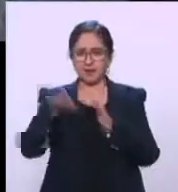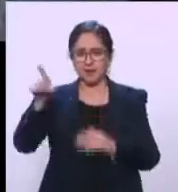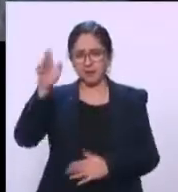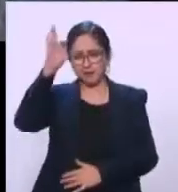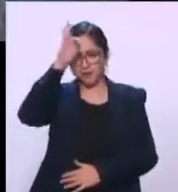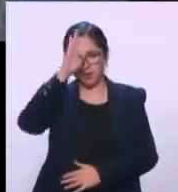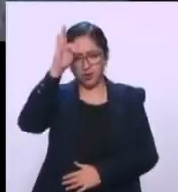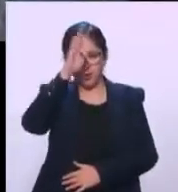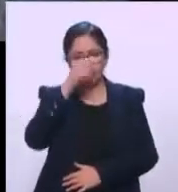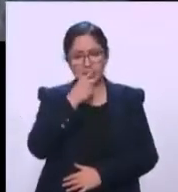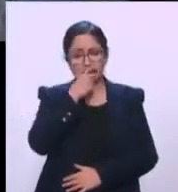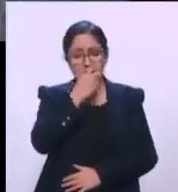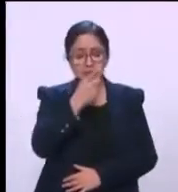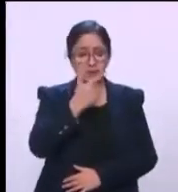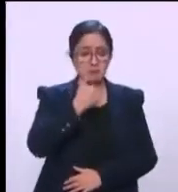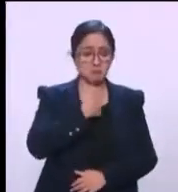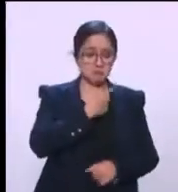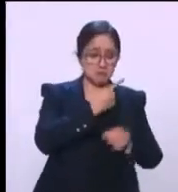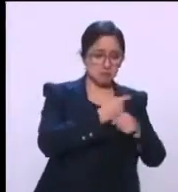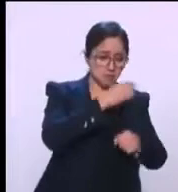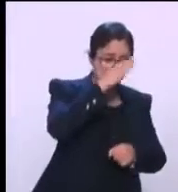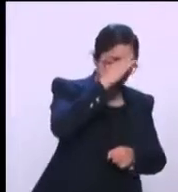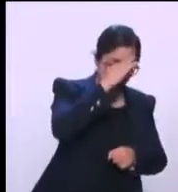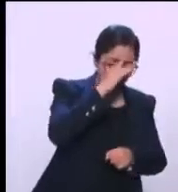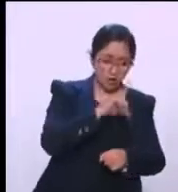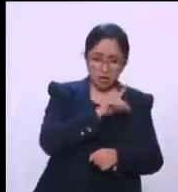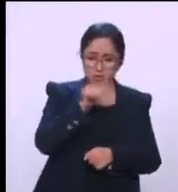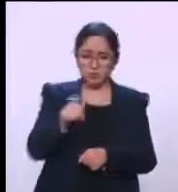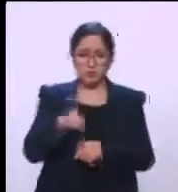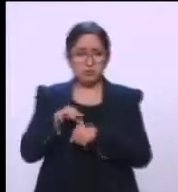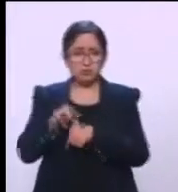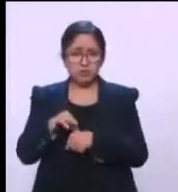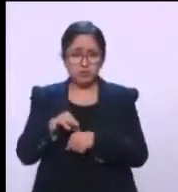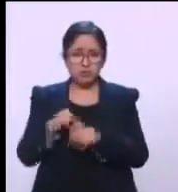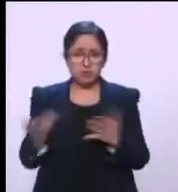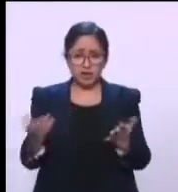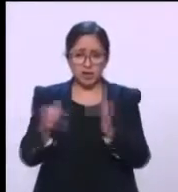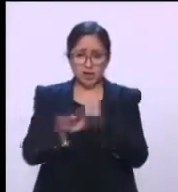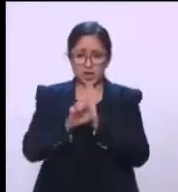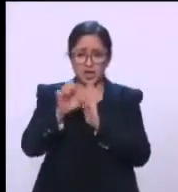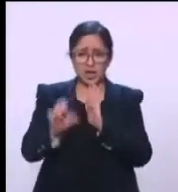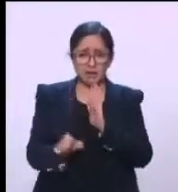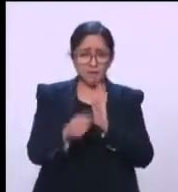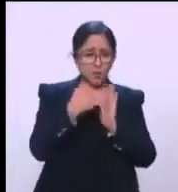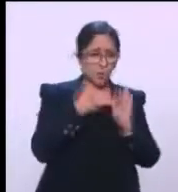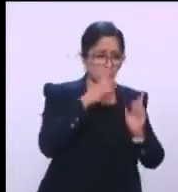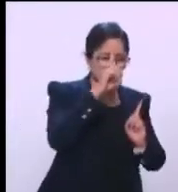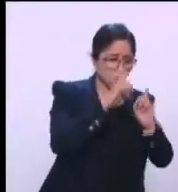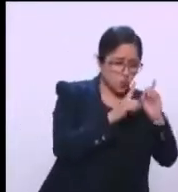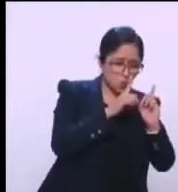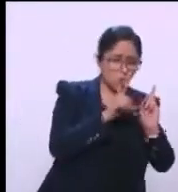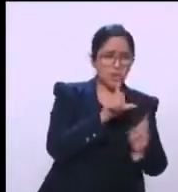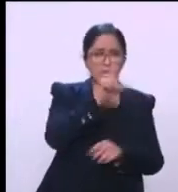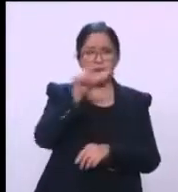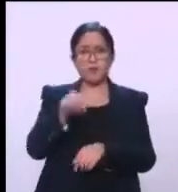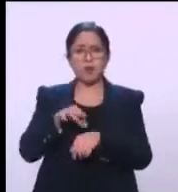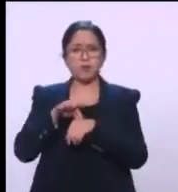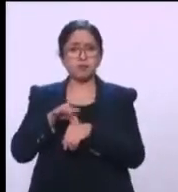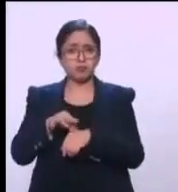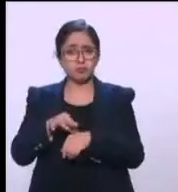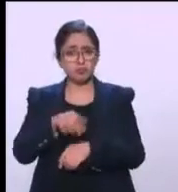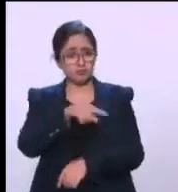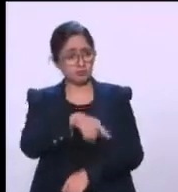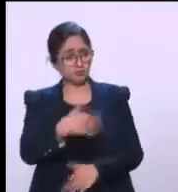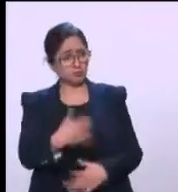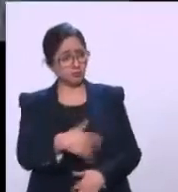luego existo, ¿no? Ajá. En realidad ahora debemos decir dudo, luego existo. Y más radical en la digital. Es muy